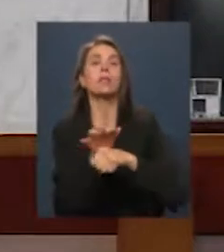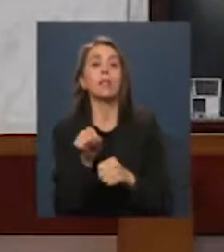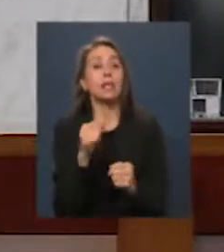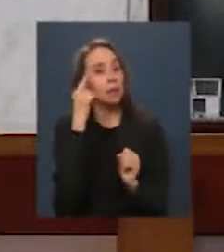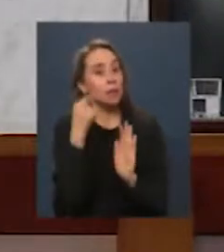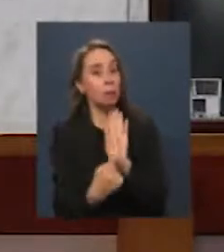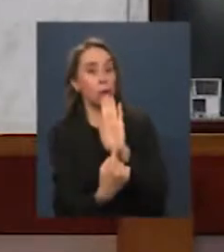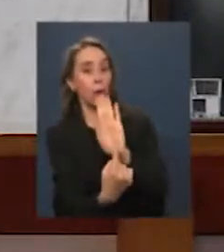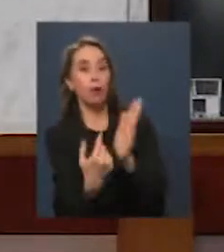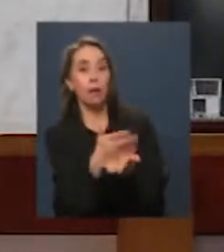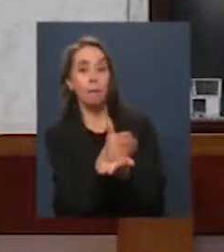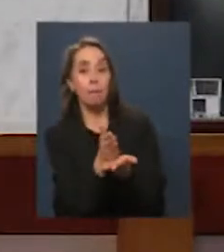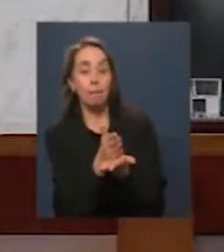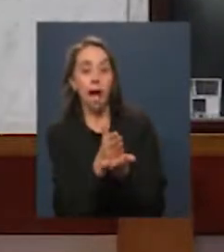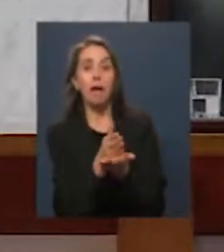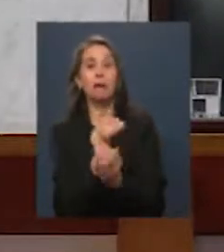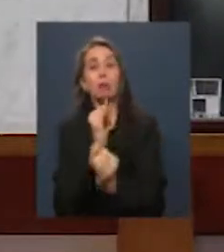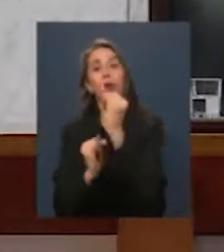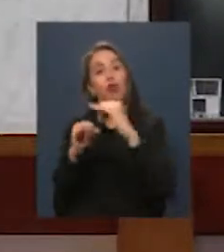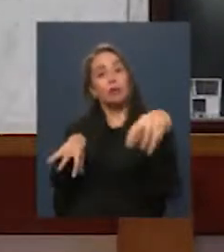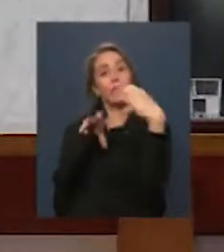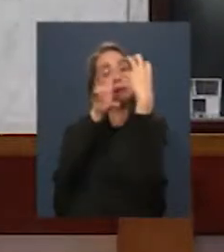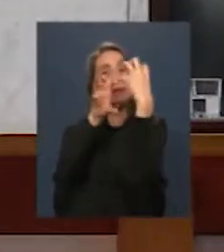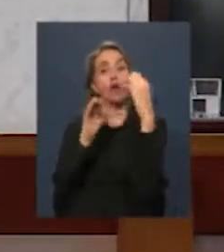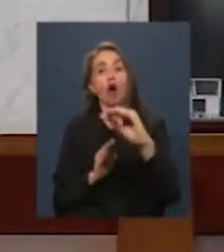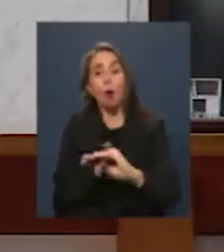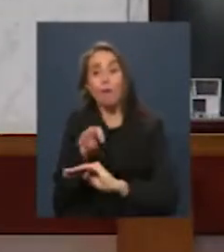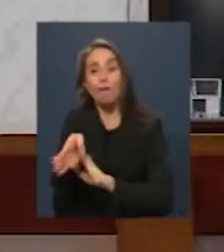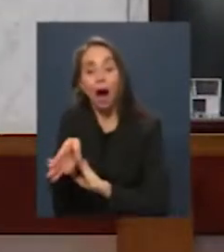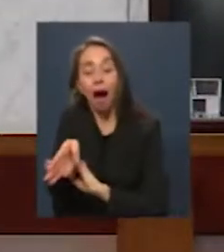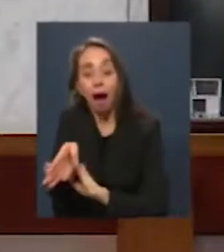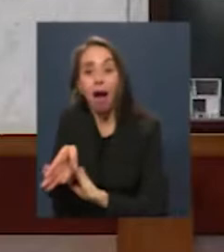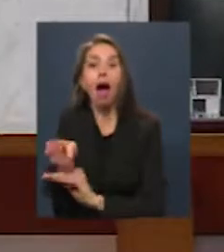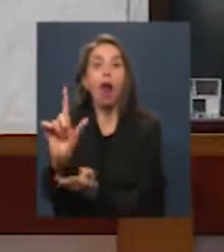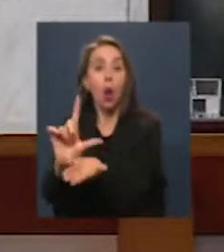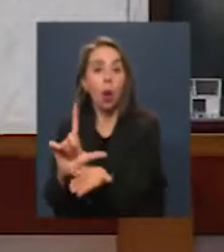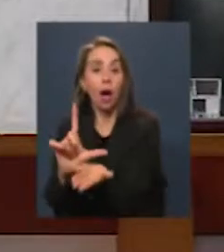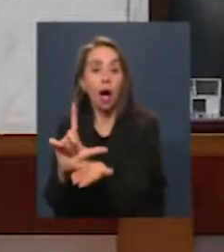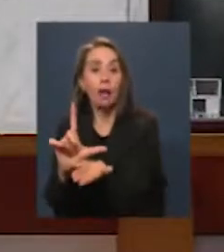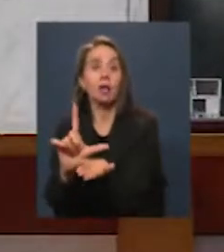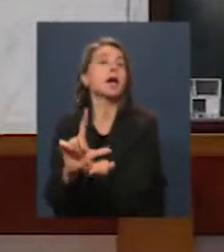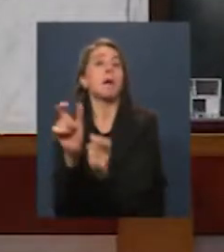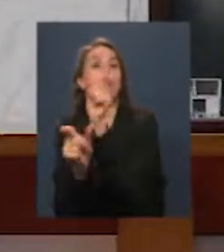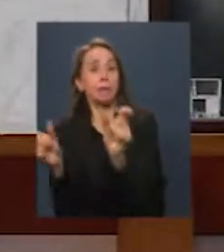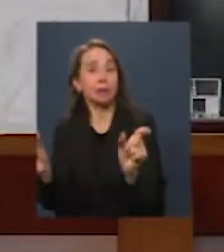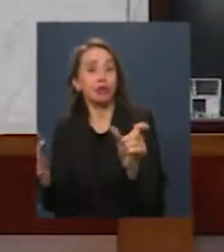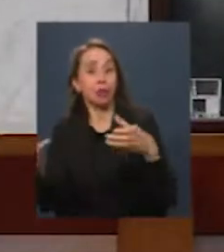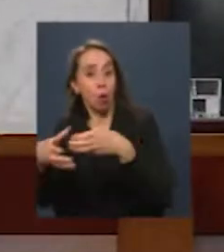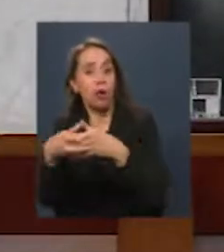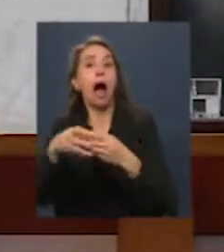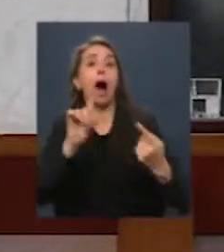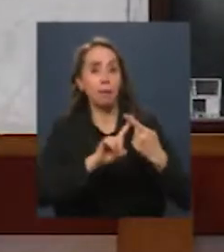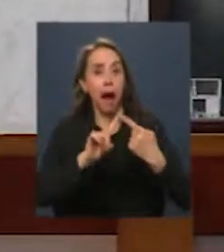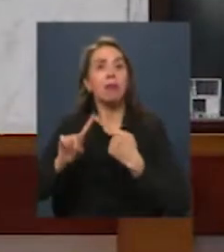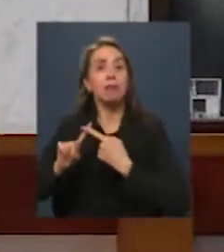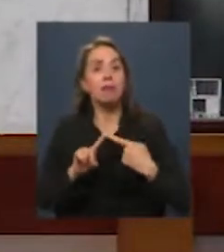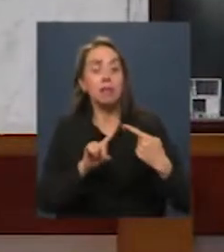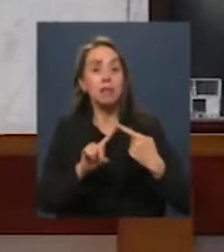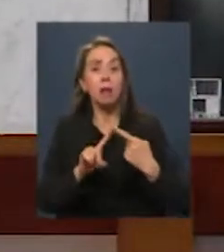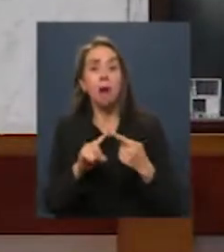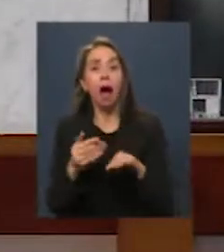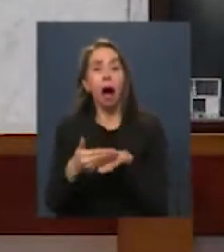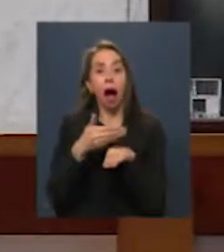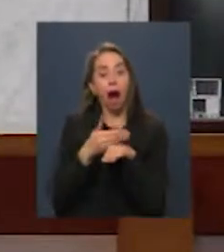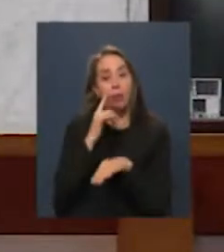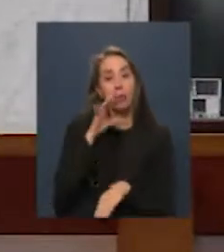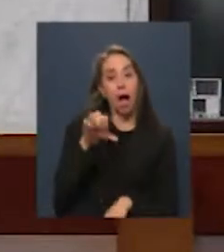permita, tanto de forma digital como presencial, con la participación activa de la comunidad, poder prevenir y